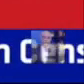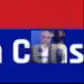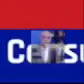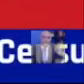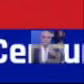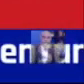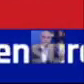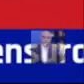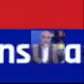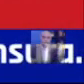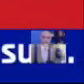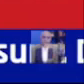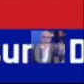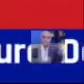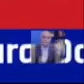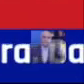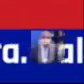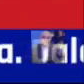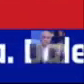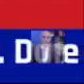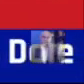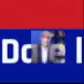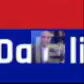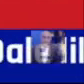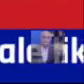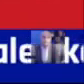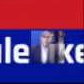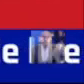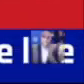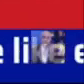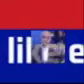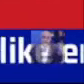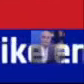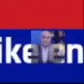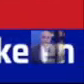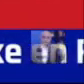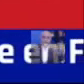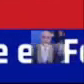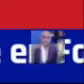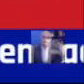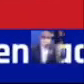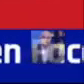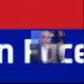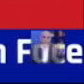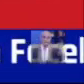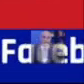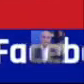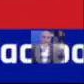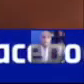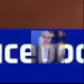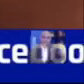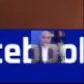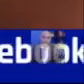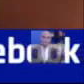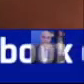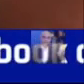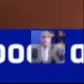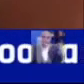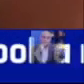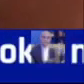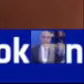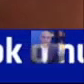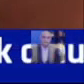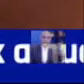de lanzamiento del cohete llamado Claudia Sheinbaum, sólida precandidata